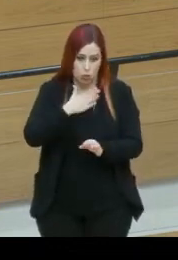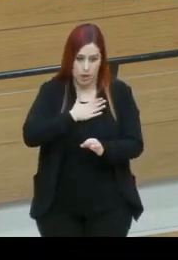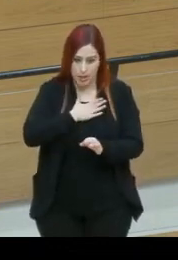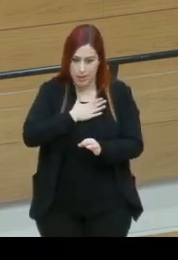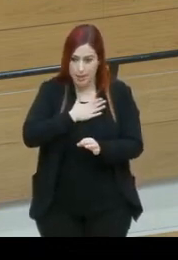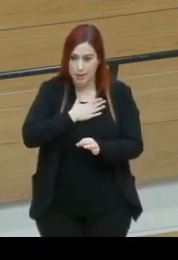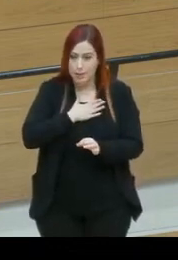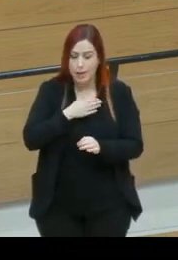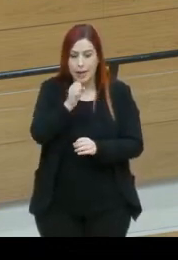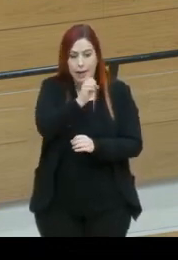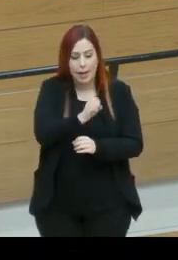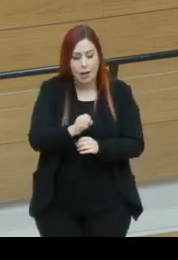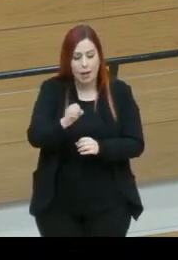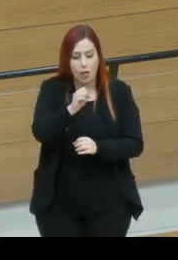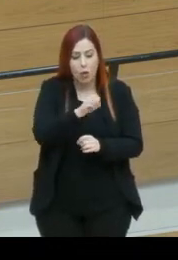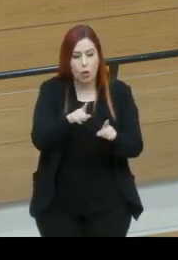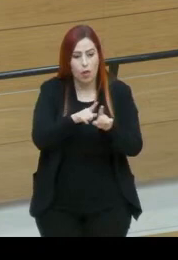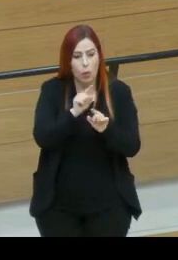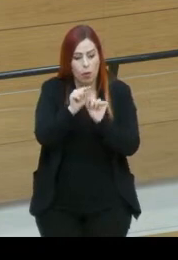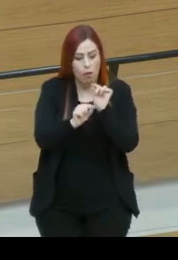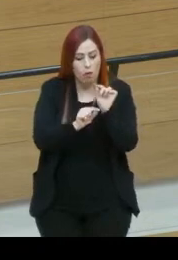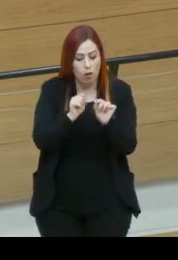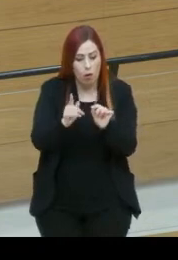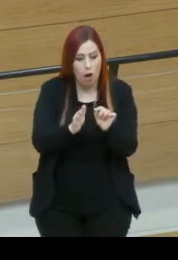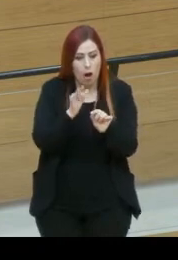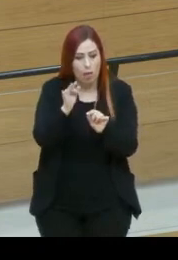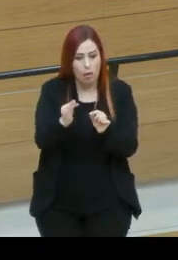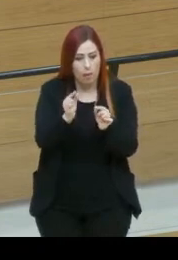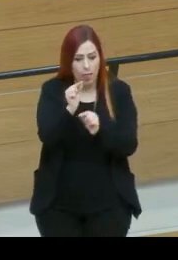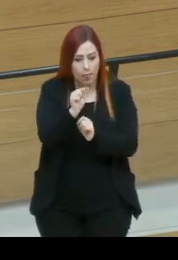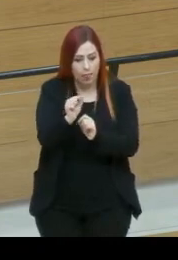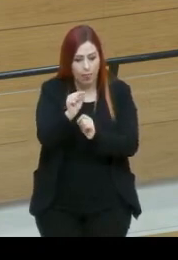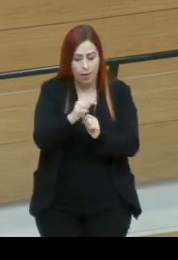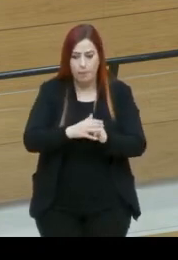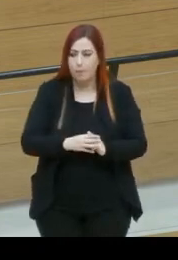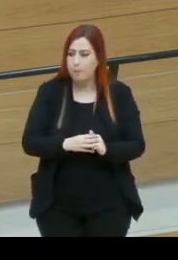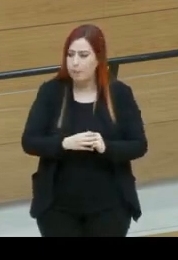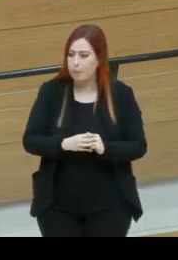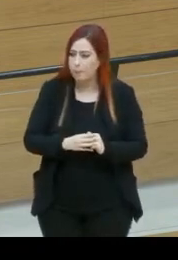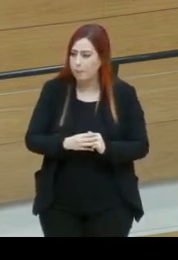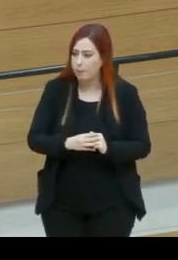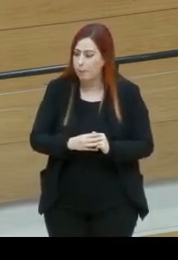son redonditas como los virus y además muy, muy pequeñitas.